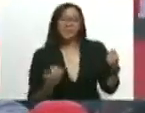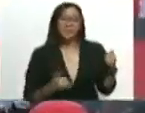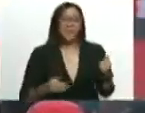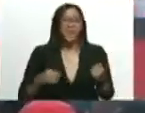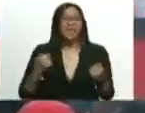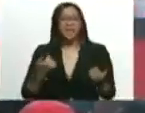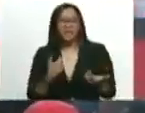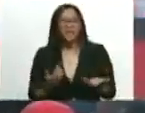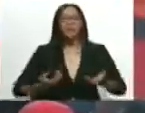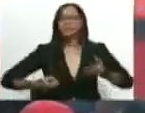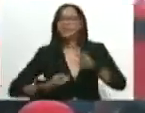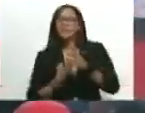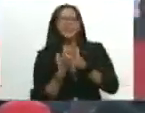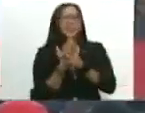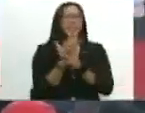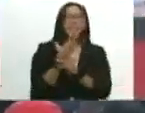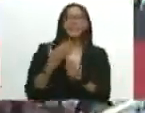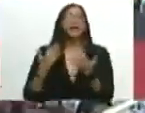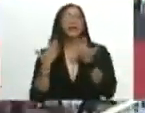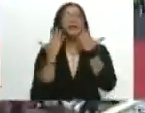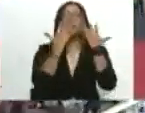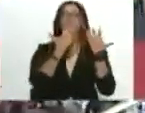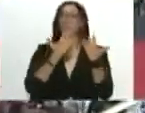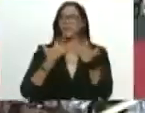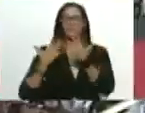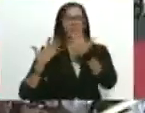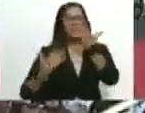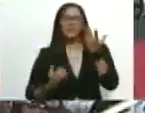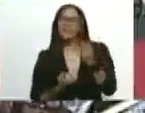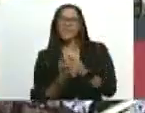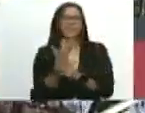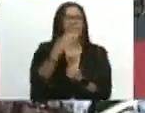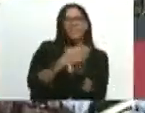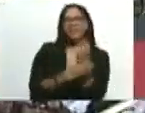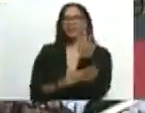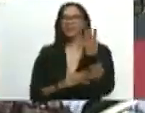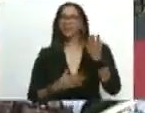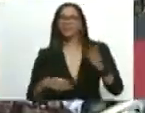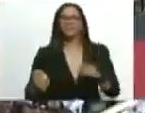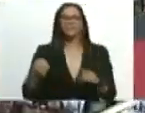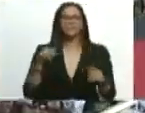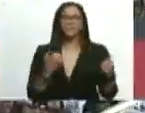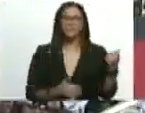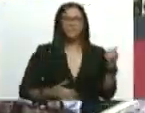que convivir diabético que brilla en lo más bonito